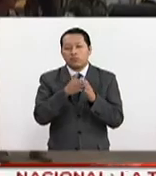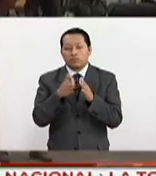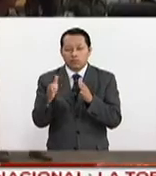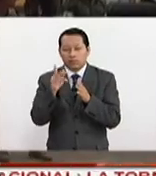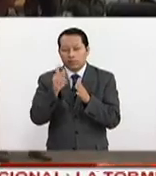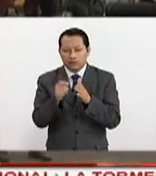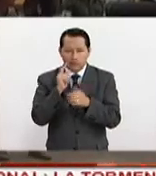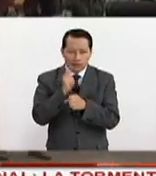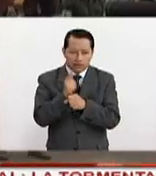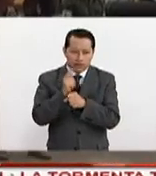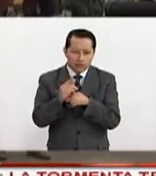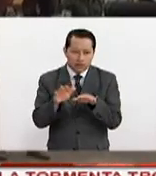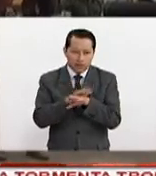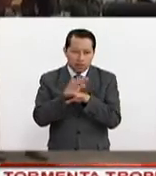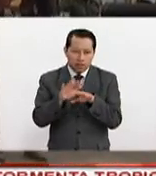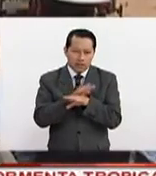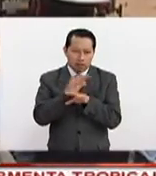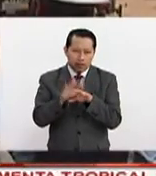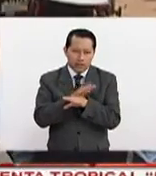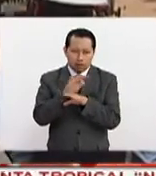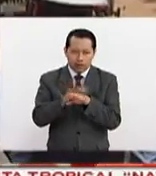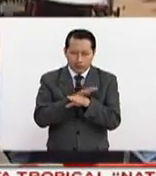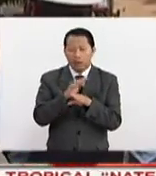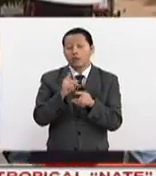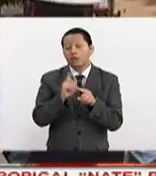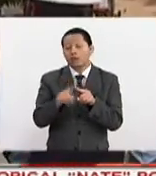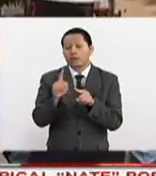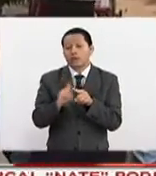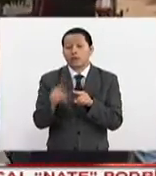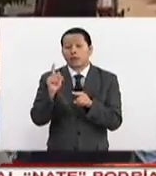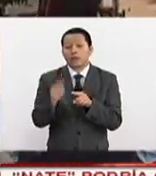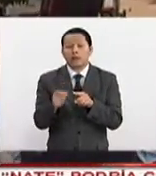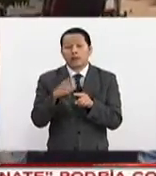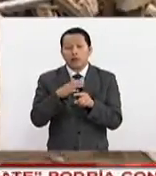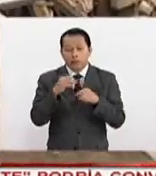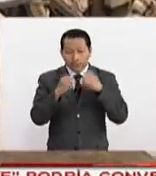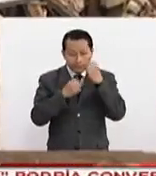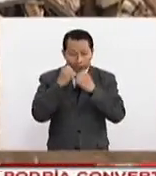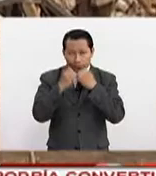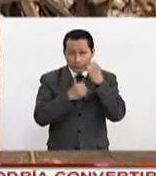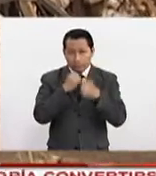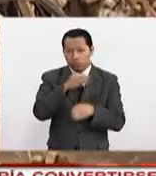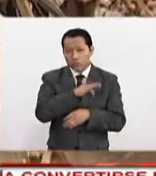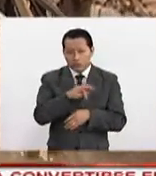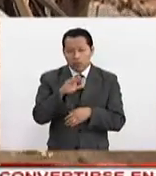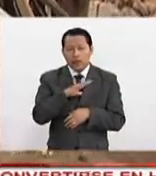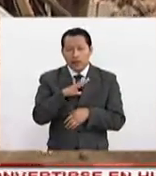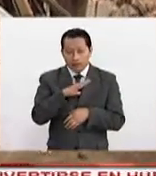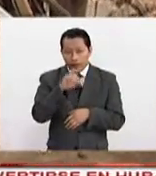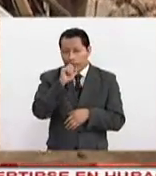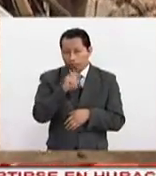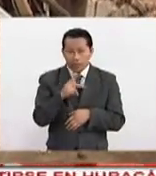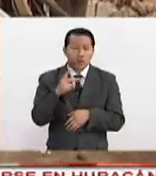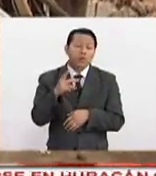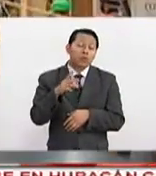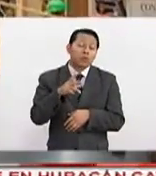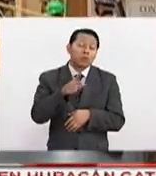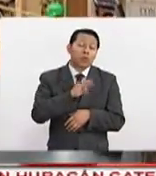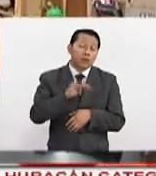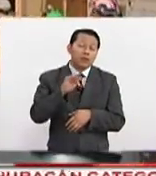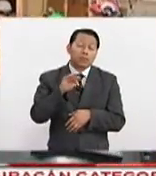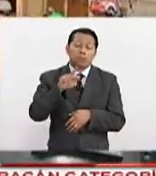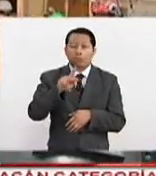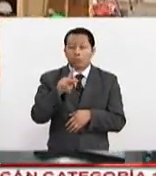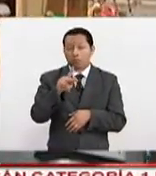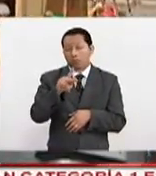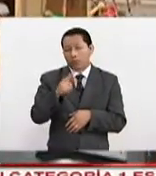se observan las modificaciones y ampliaciones que se le hicieron. Los primeros peritajes que la Procuraduría de Justicia de la Ciudad de México ha realizado en el colegio revelan